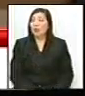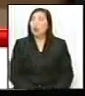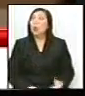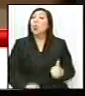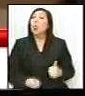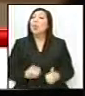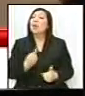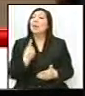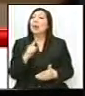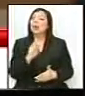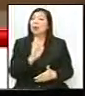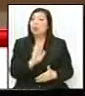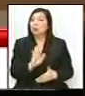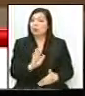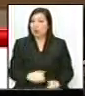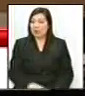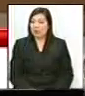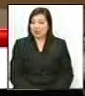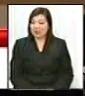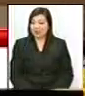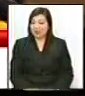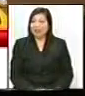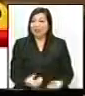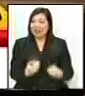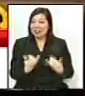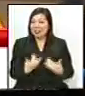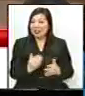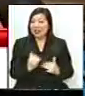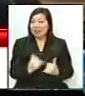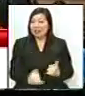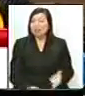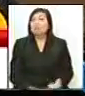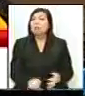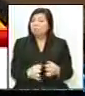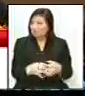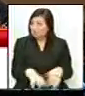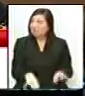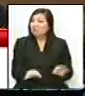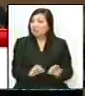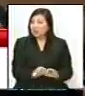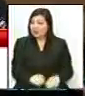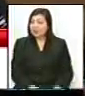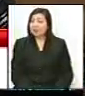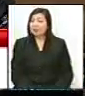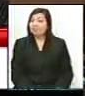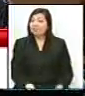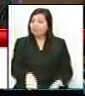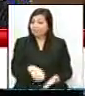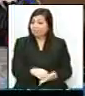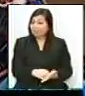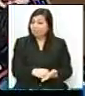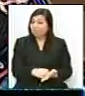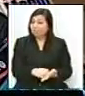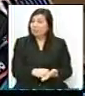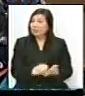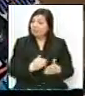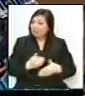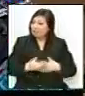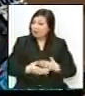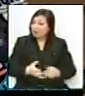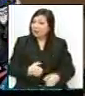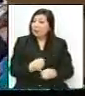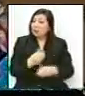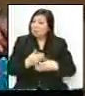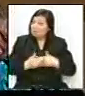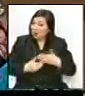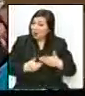son los motivos para usted que se explican esto? Bueno, es importante que la población vaya recuperando